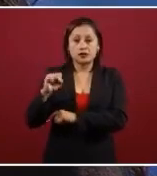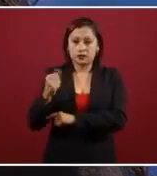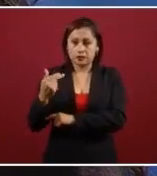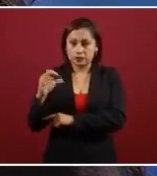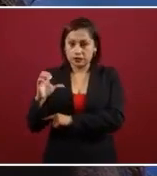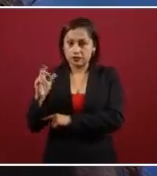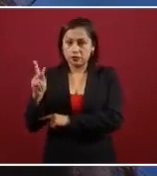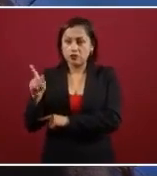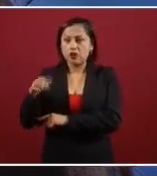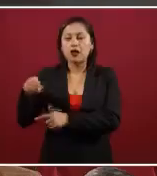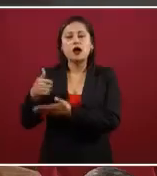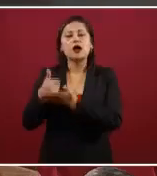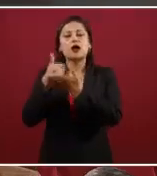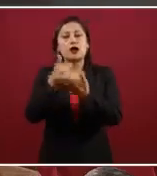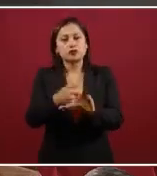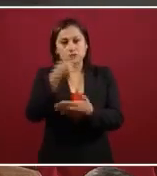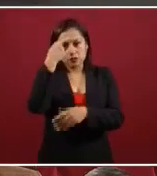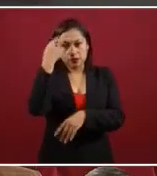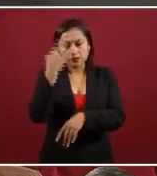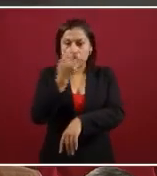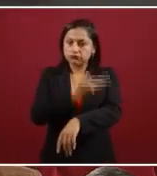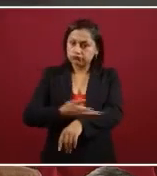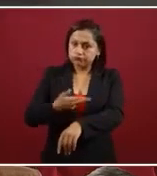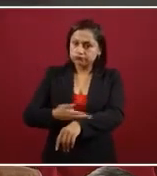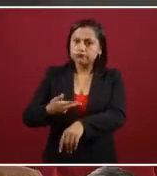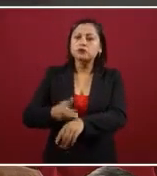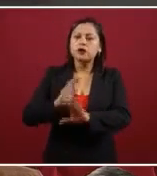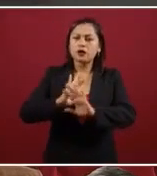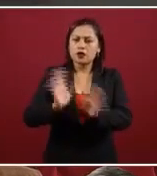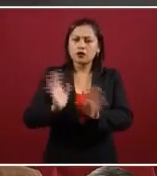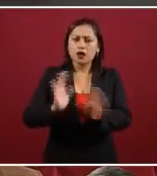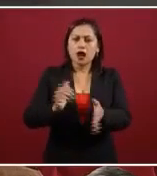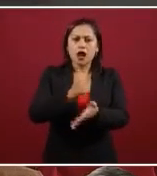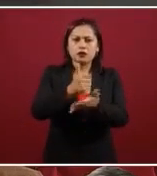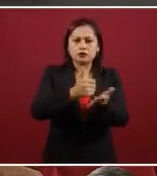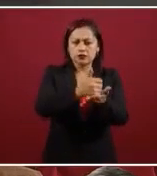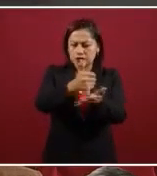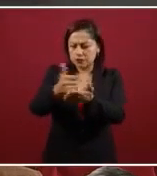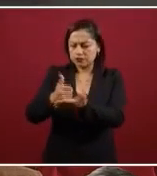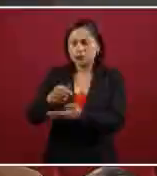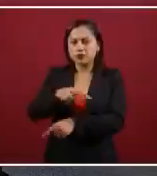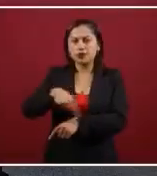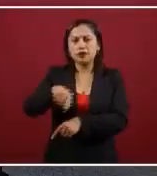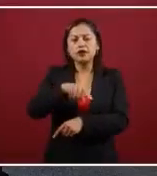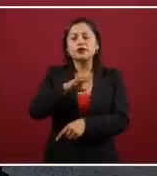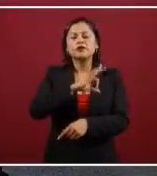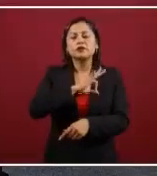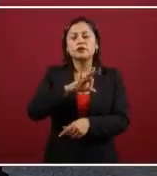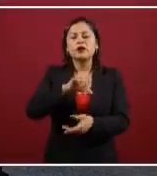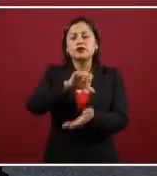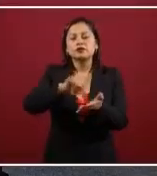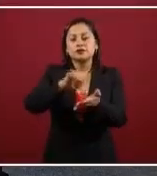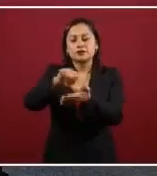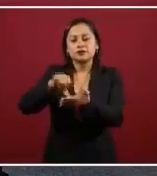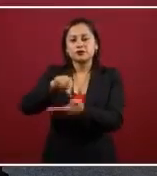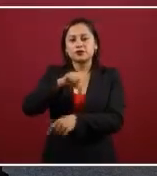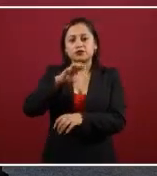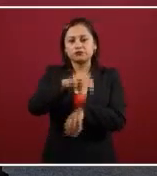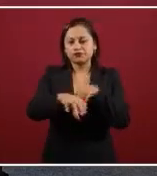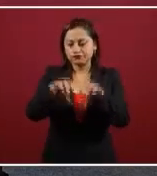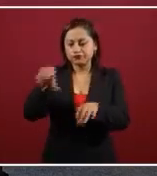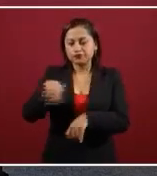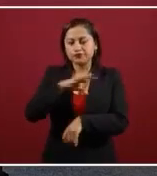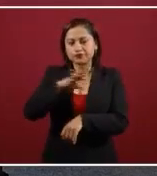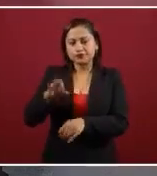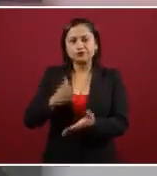Entonces, ahí tenemos la parte de estos CEDIS donde se van a estar haciendo la distribución. Distribución de materiales y la lista de materiales que ven allá